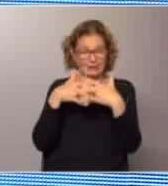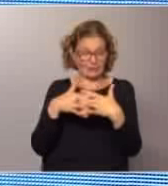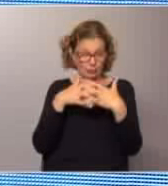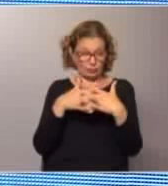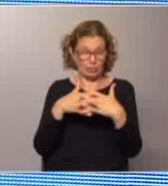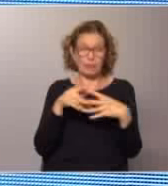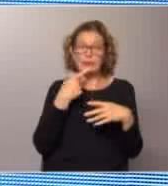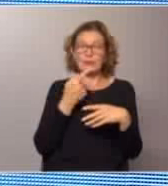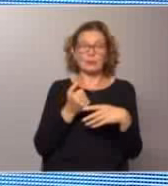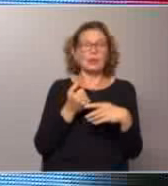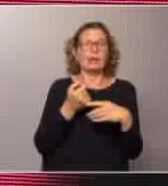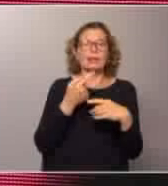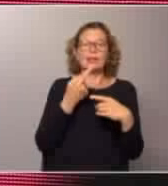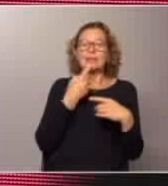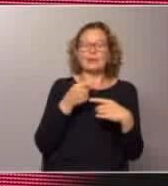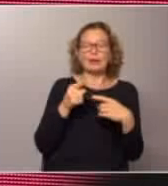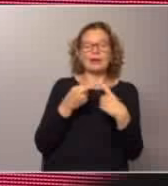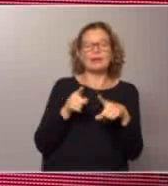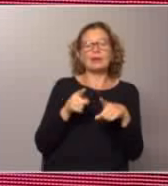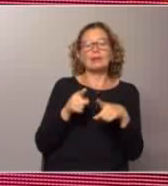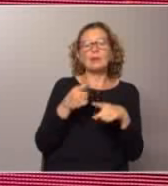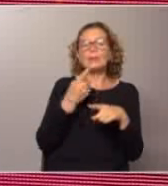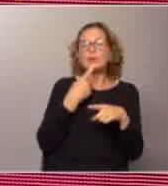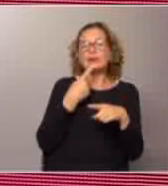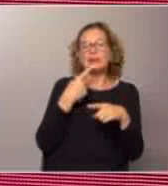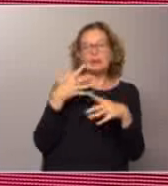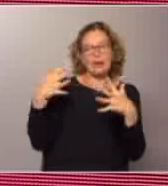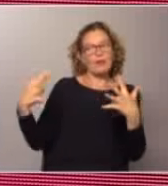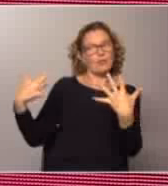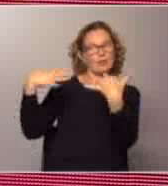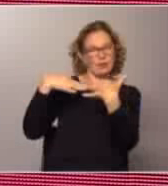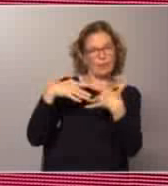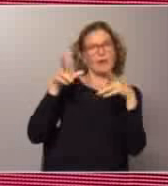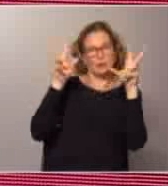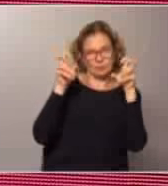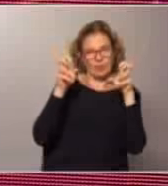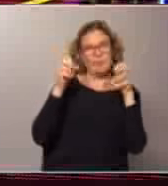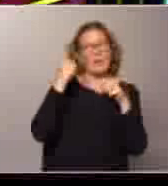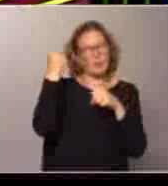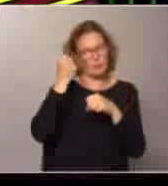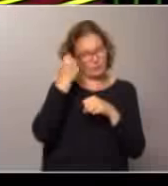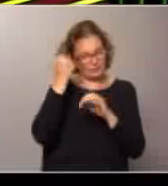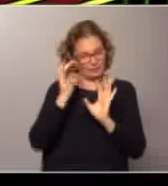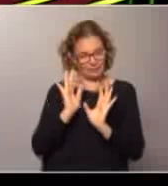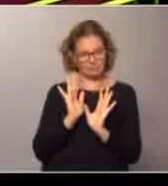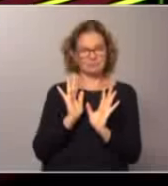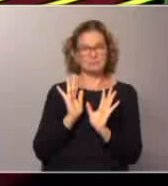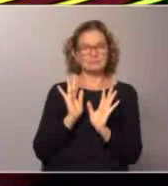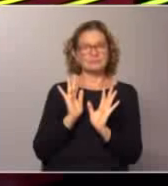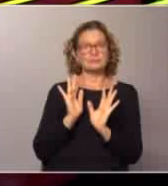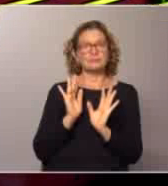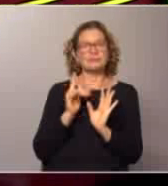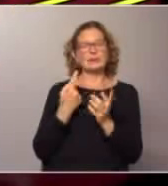y frank sobre distintas políticas de inmigración es un tema bien potente pues le dice un poquito bien